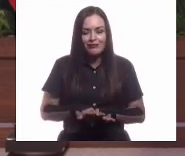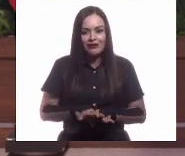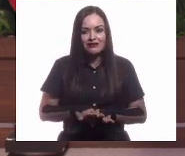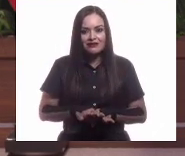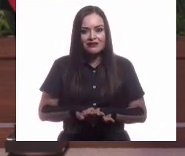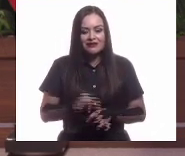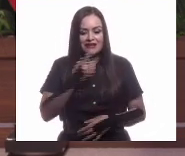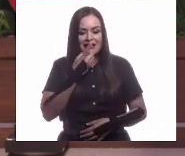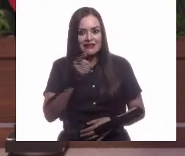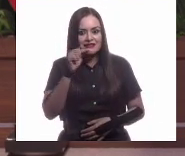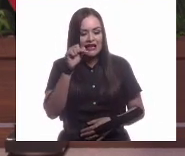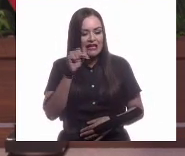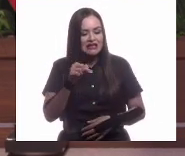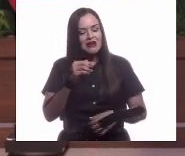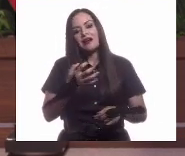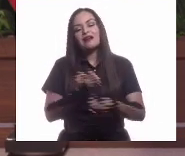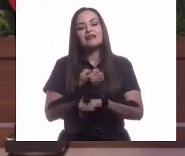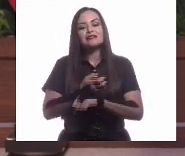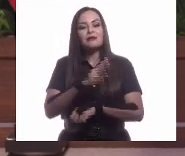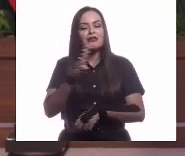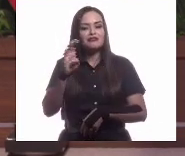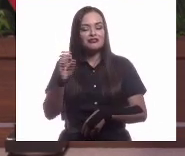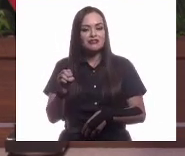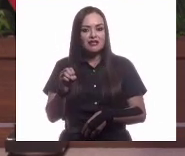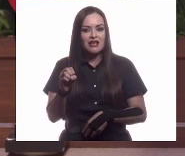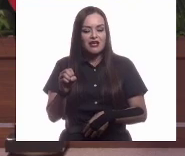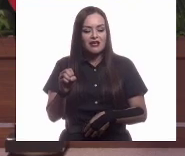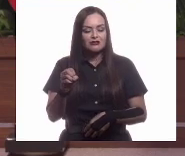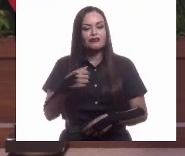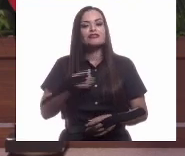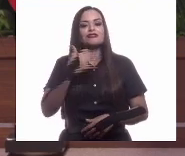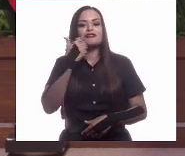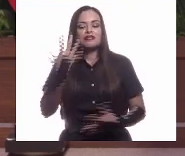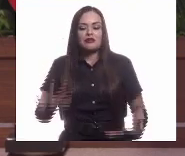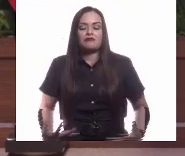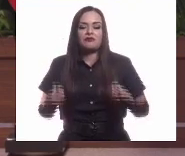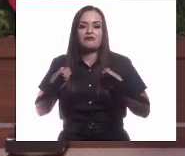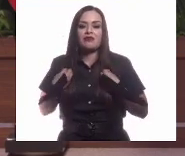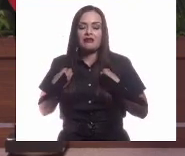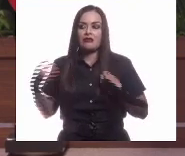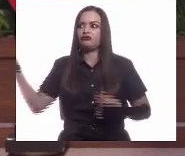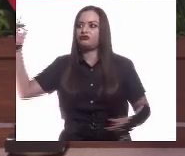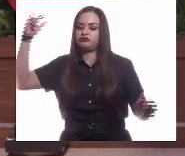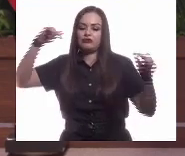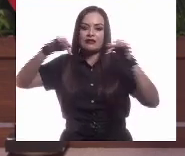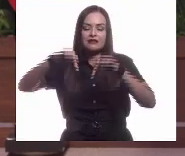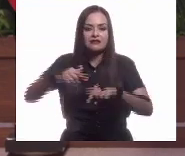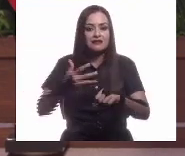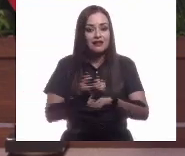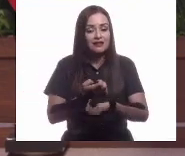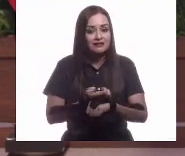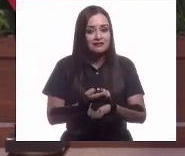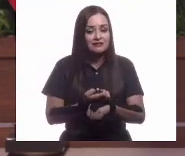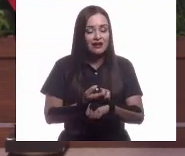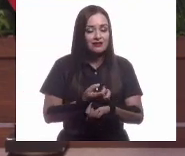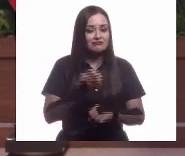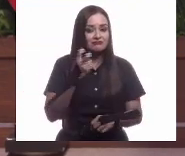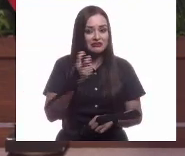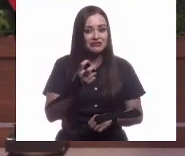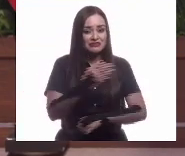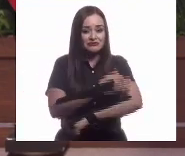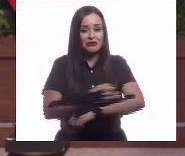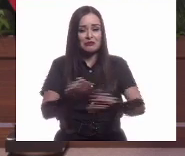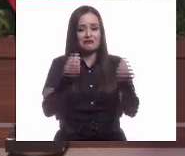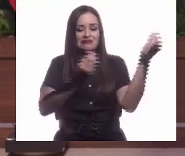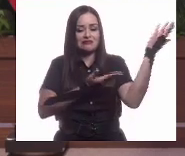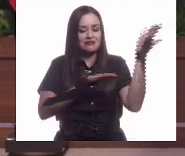hogar, ponen una muy fuerte presión al desarrollo de infraestructura y a brindar servicios al gobierno municipal y al gobierno